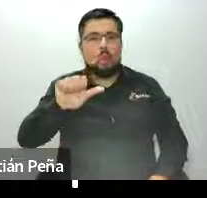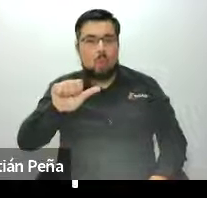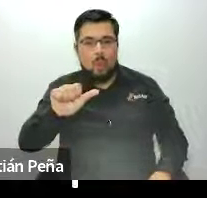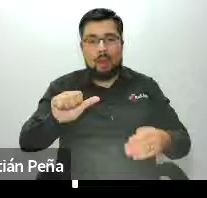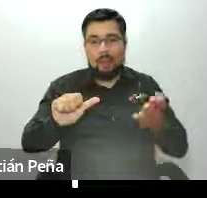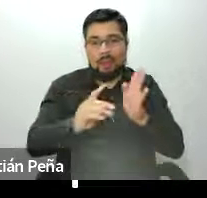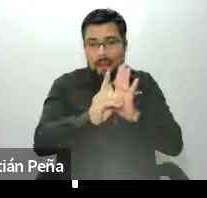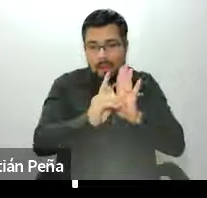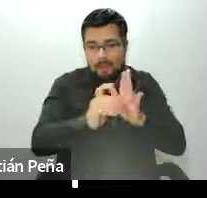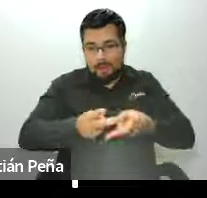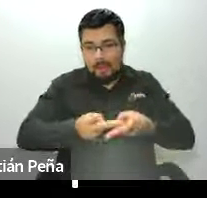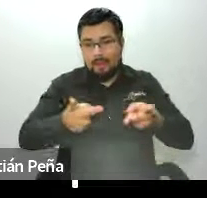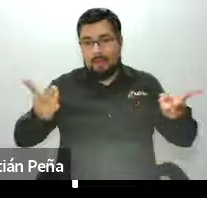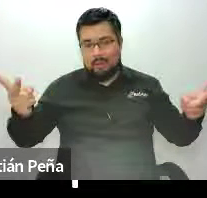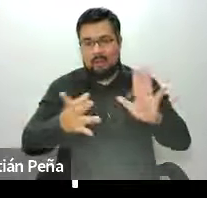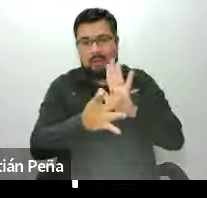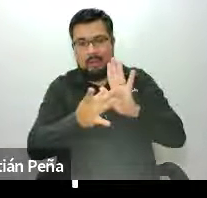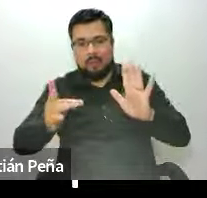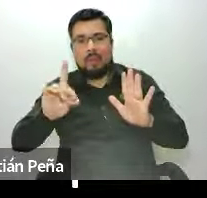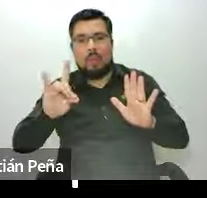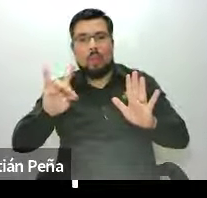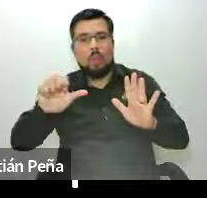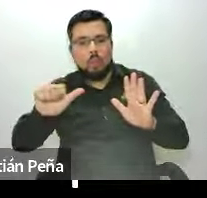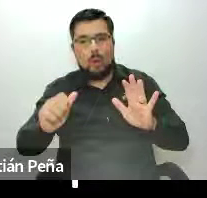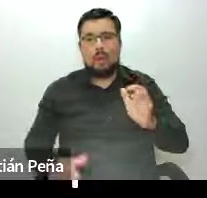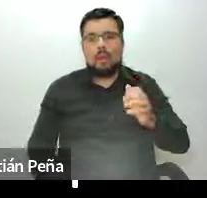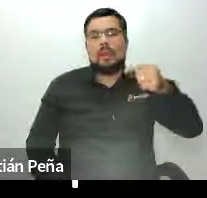supuesto, lo que desde la misma Ley General de Educación